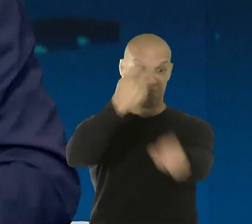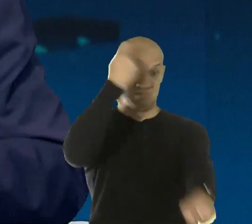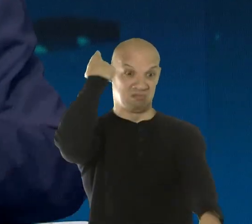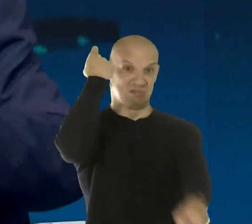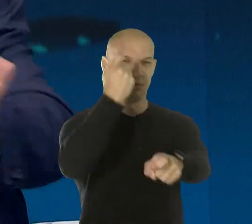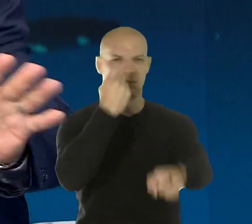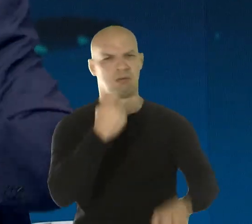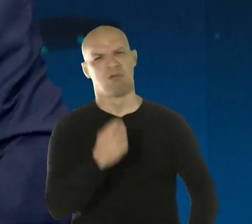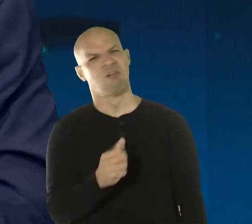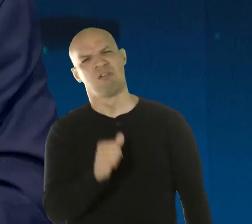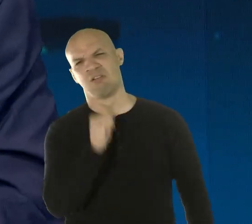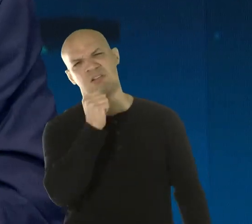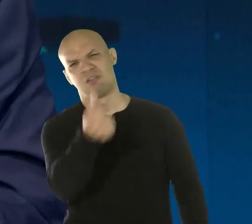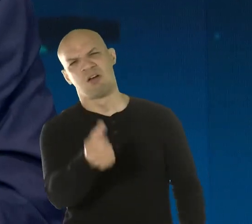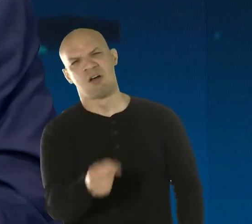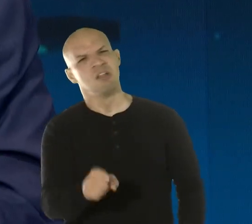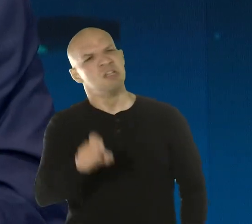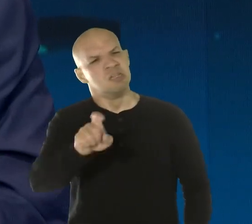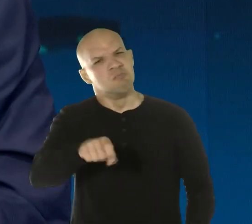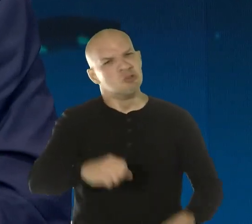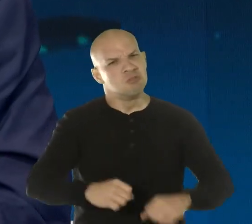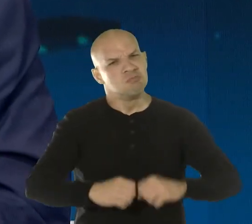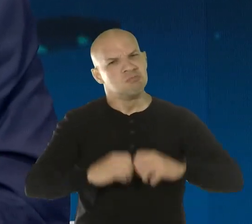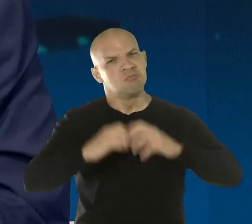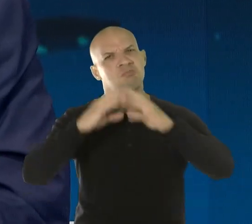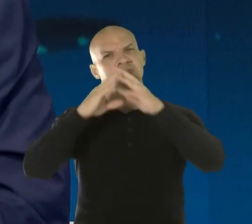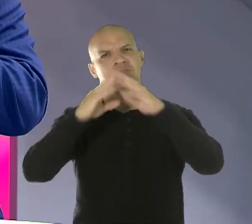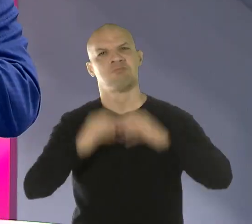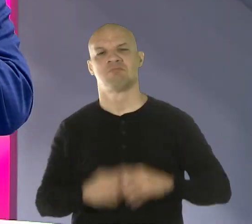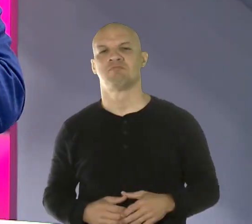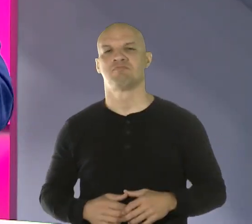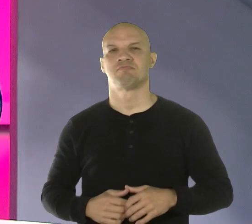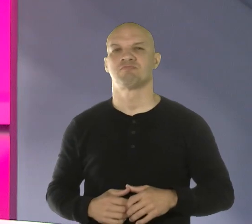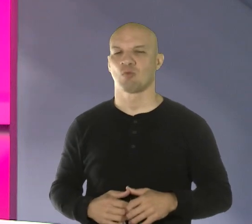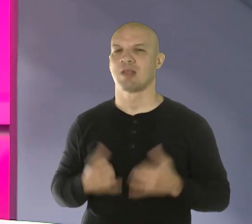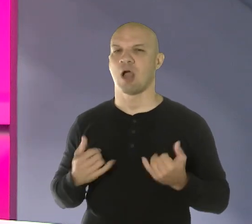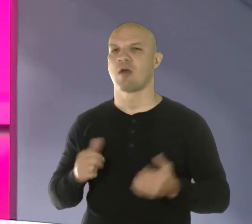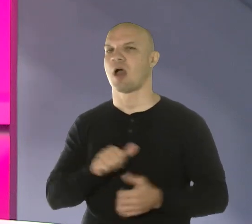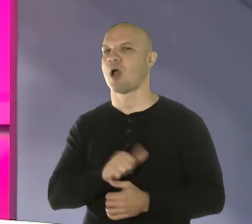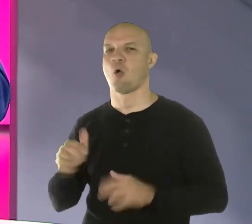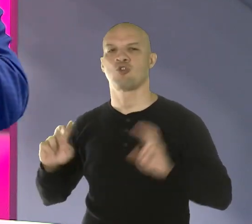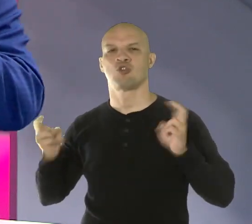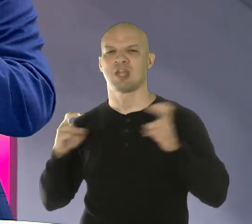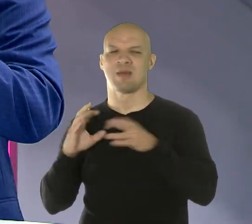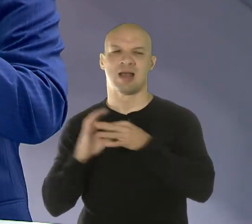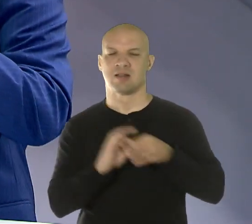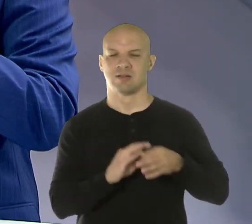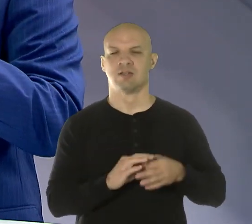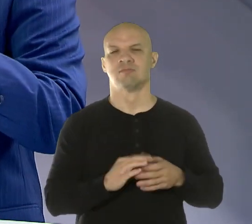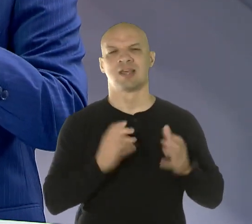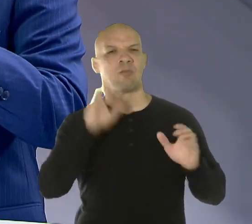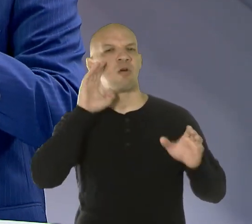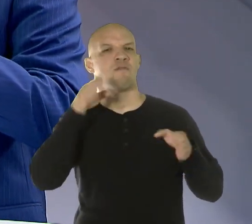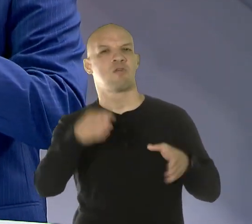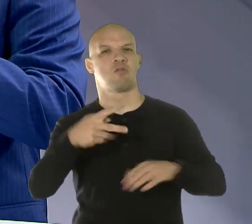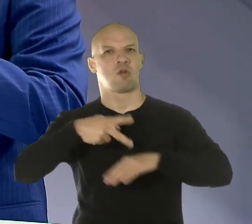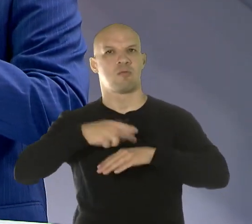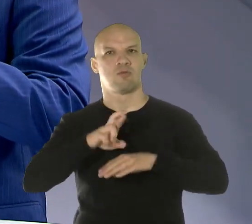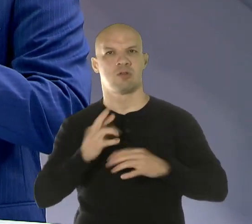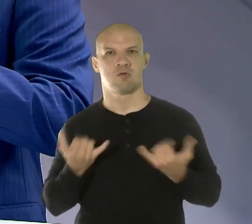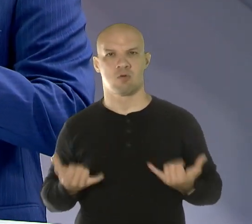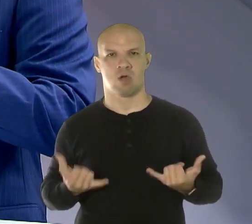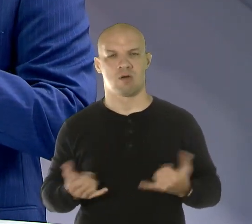seguir impulsando este sector tan importante de la economía. Vamos a cambiar el tema, aunque está relacionado, porque queremos enfocarnos un poco en Puerto Rico